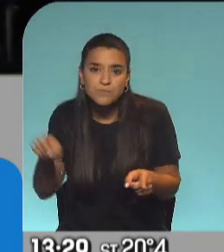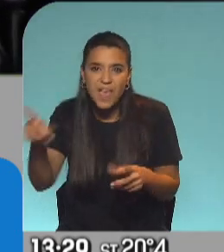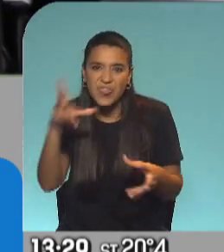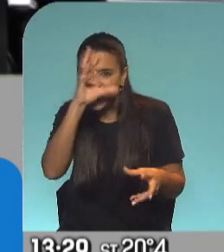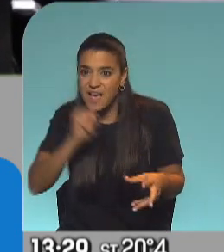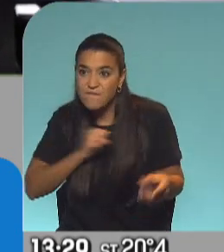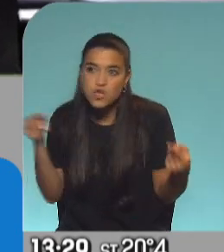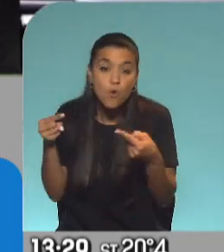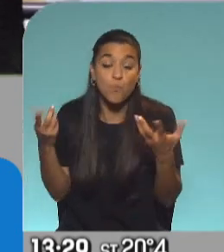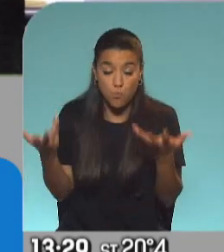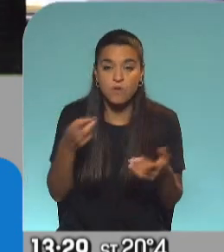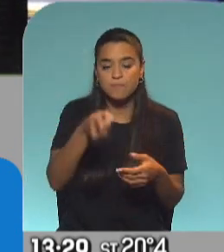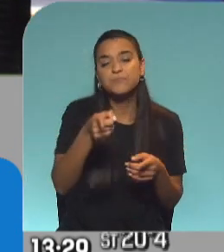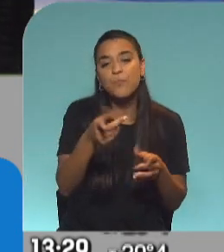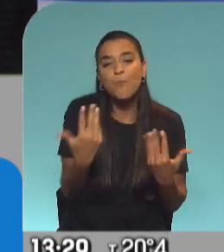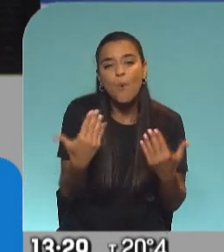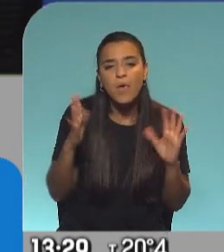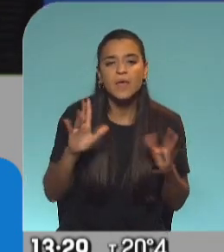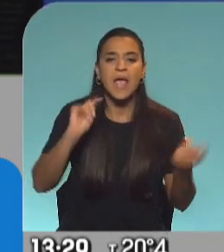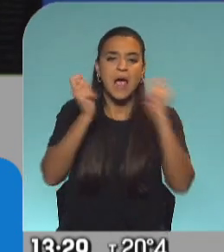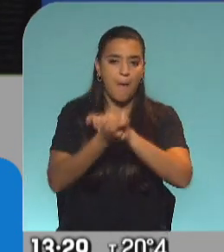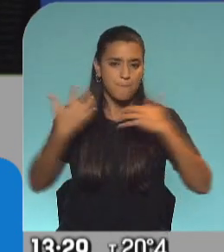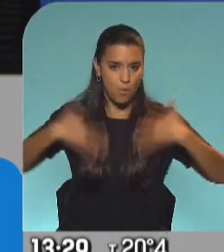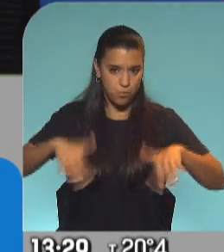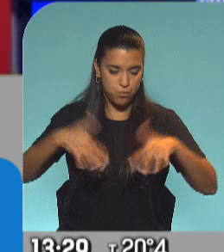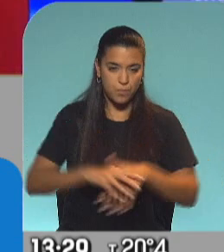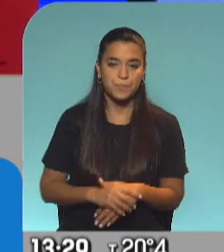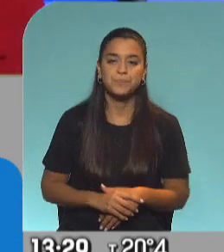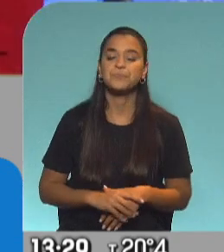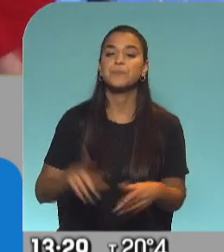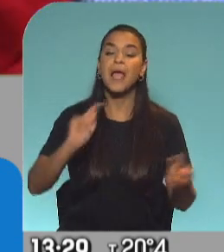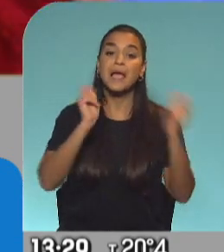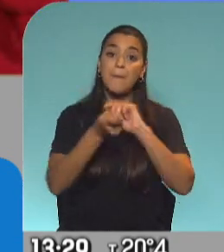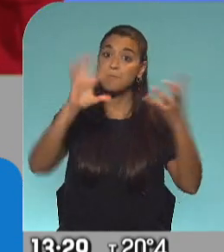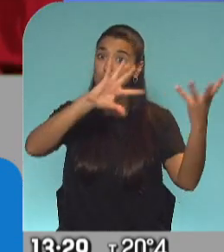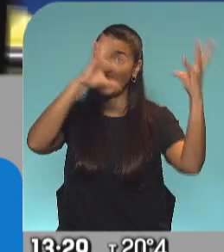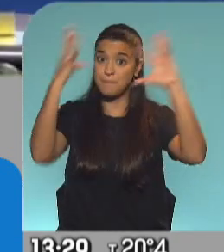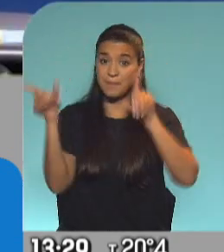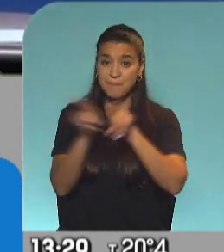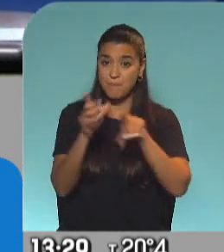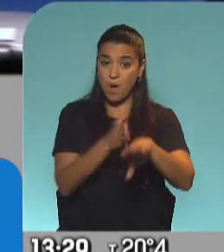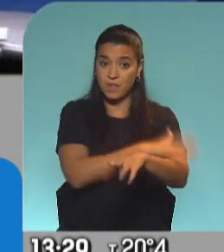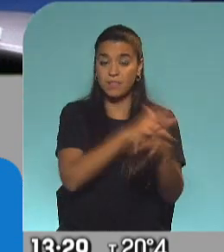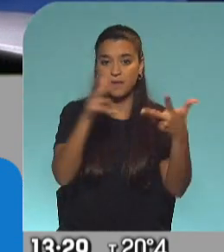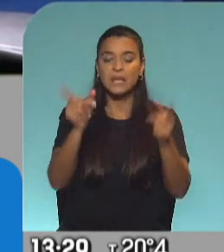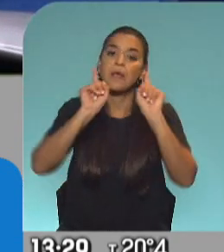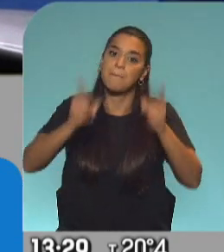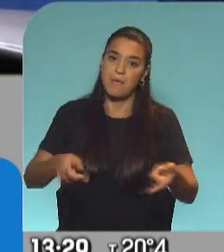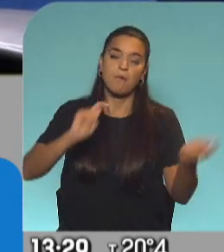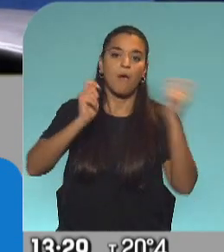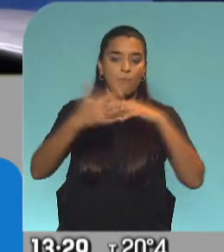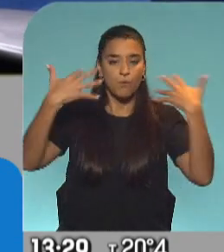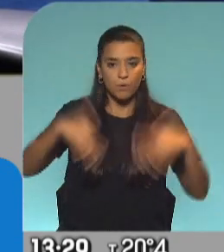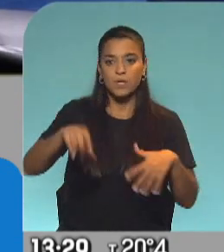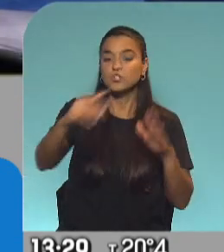desafiante. Así que eso definitivamente va a ser un cambio dramático. El cambio climático que mencionaste va a ser otro cambio dramático. Esa